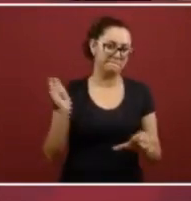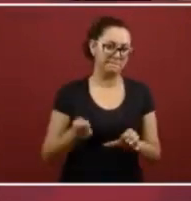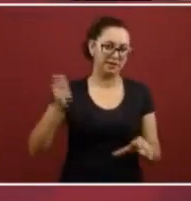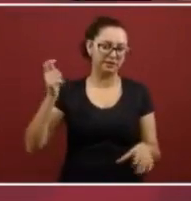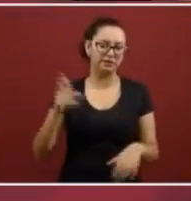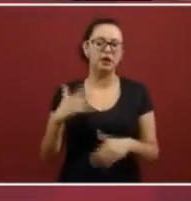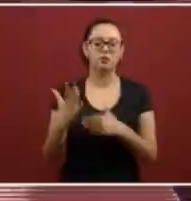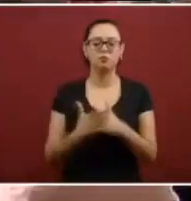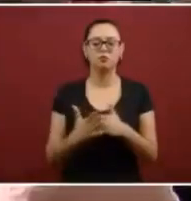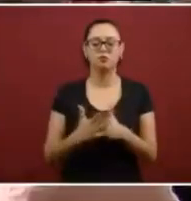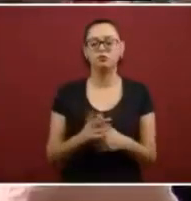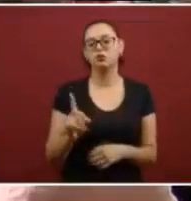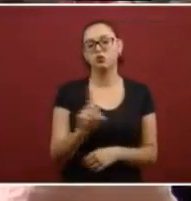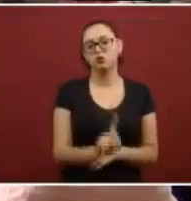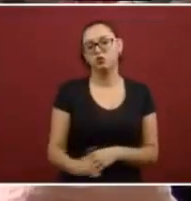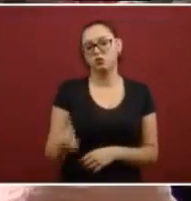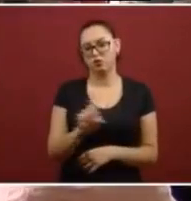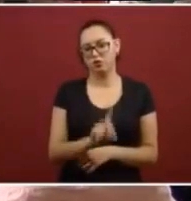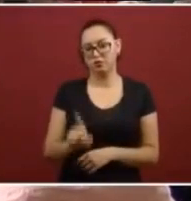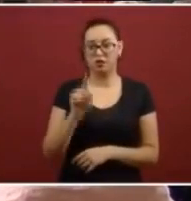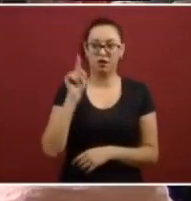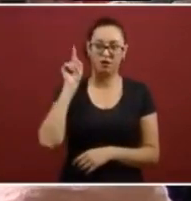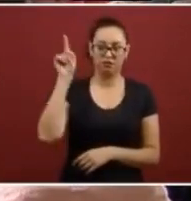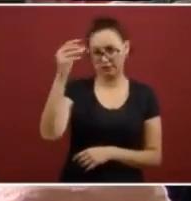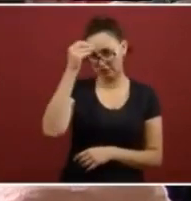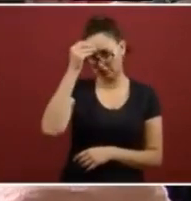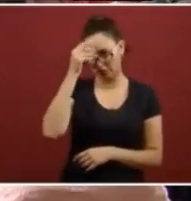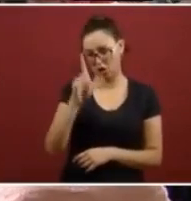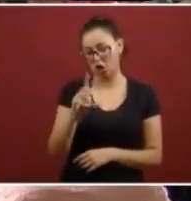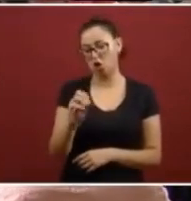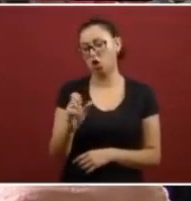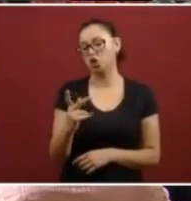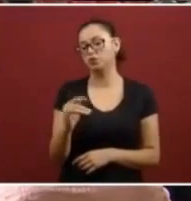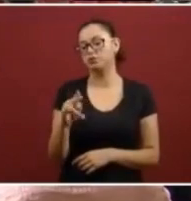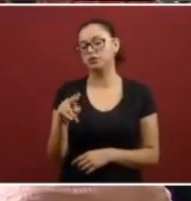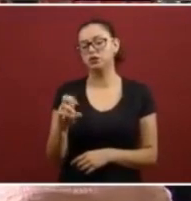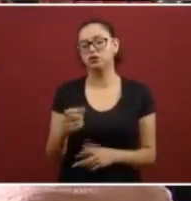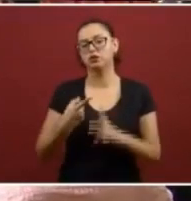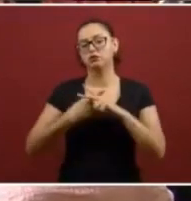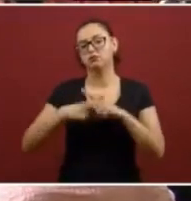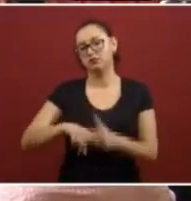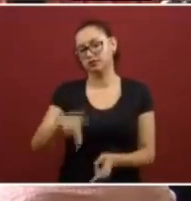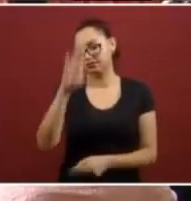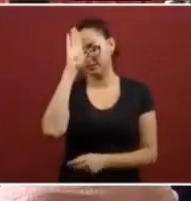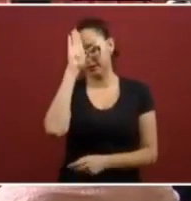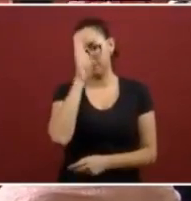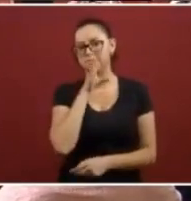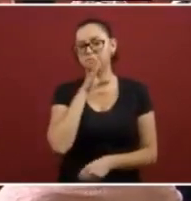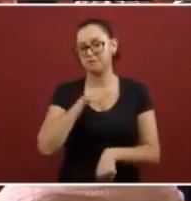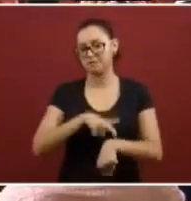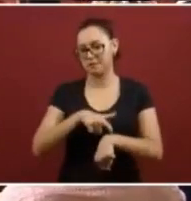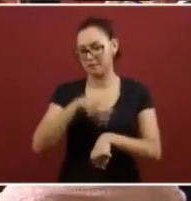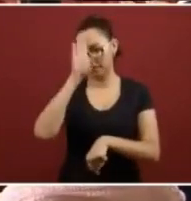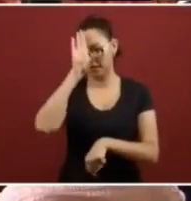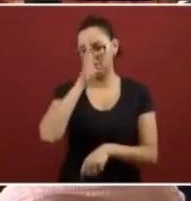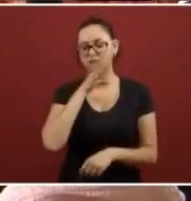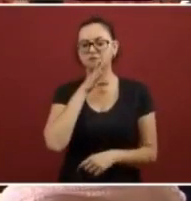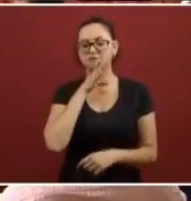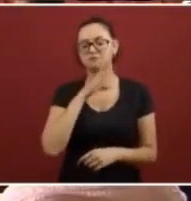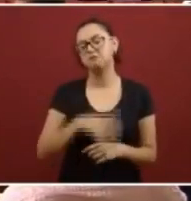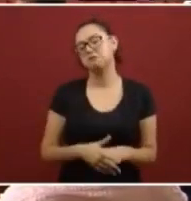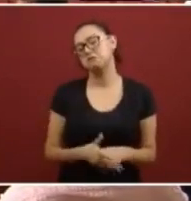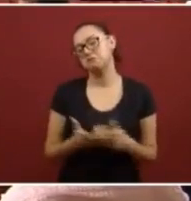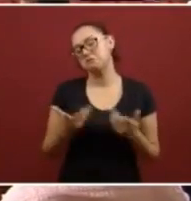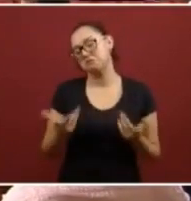primera este domingo en Los Pinos, la cual se llevará a cabo a partir de las 12 Okay. del día. So in Los Presentar- Pinos, a they're grosso going to modo,